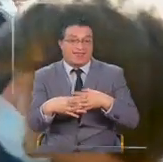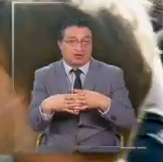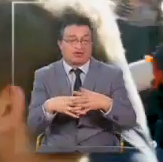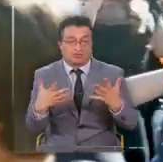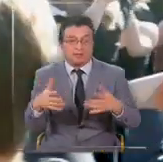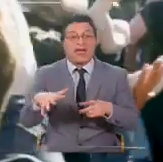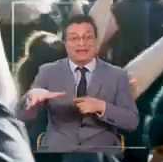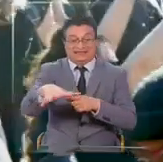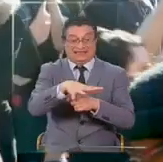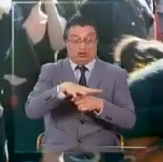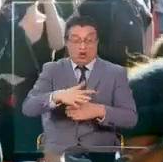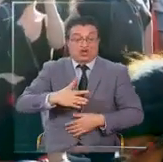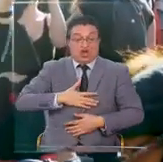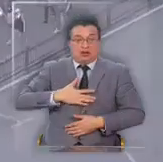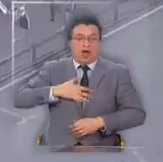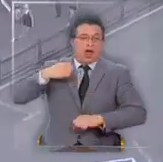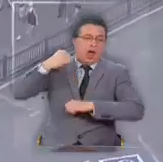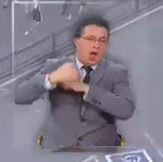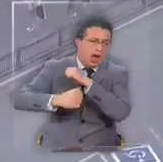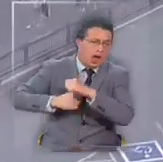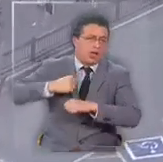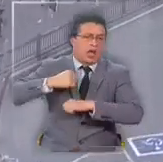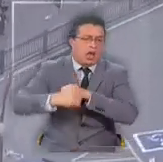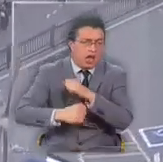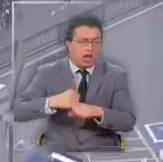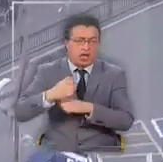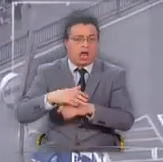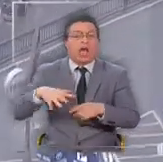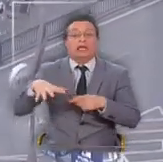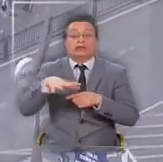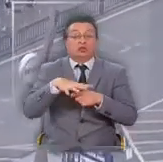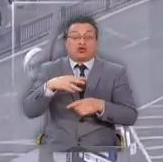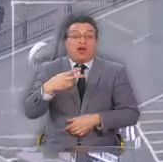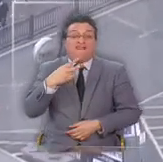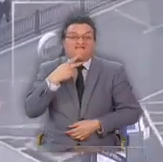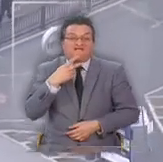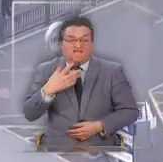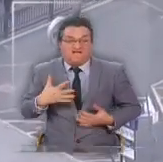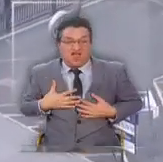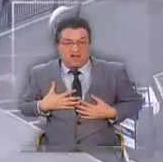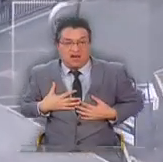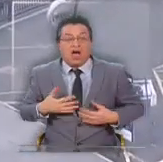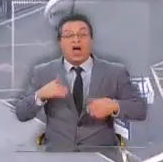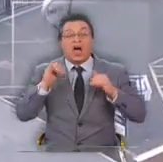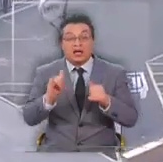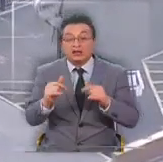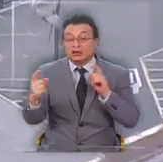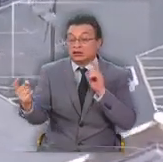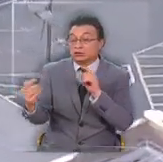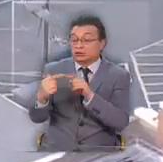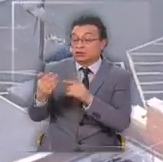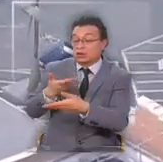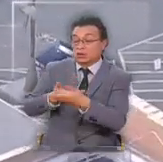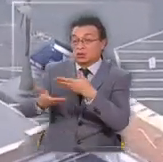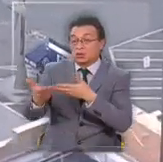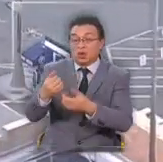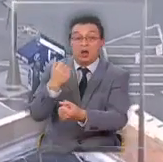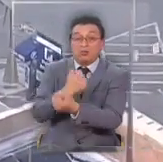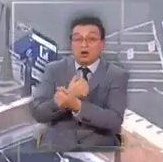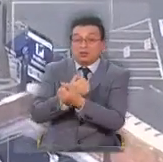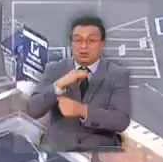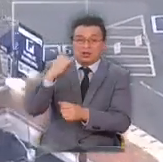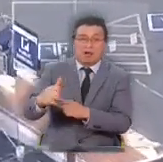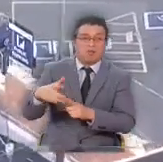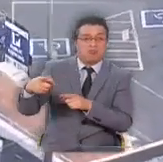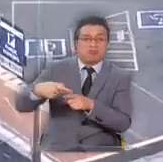la situación que arrastra desde hace años, las condiciones en las que vive y sobre todo la relación que tiene con la fuerza policial en